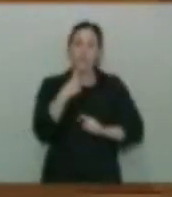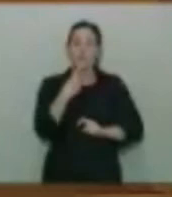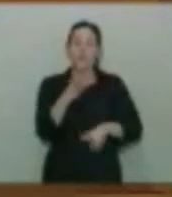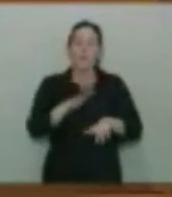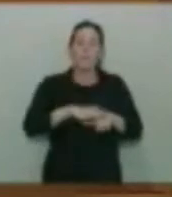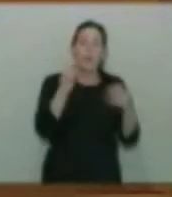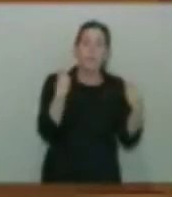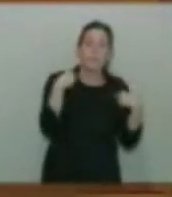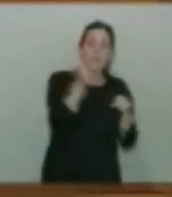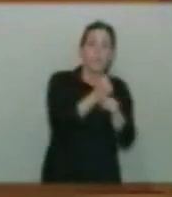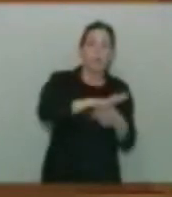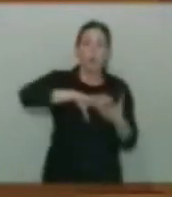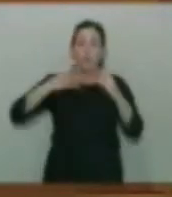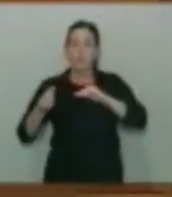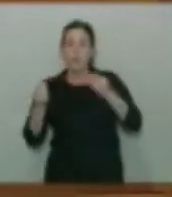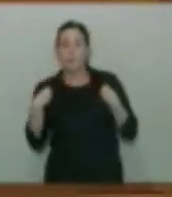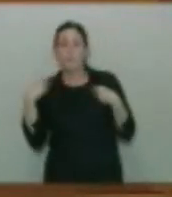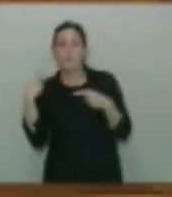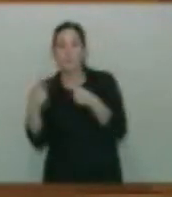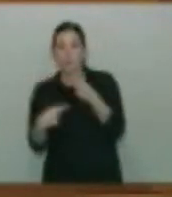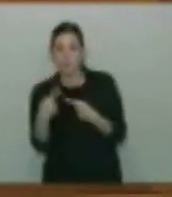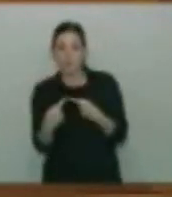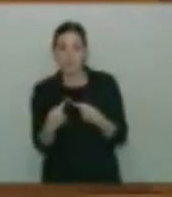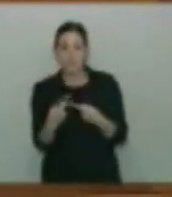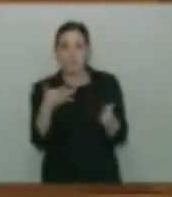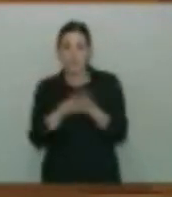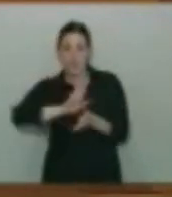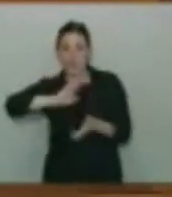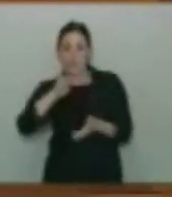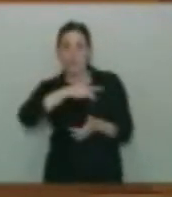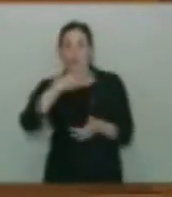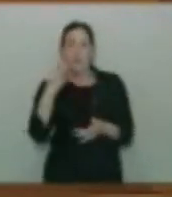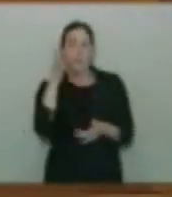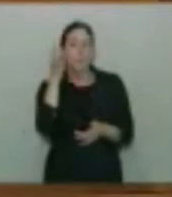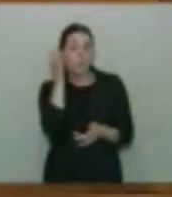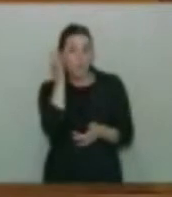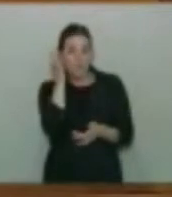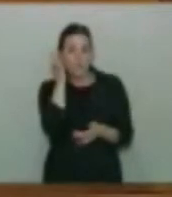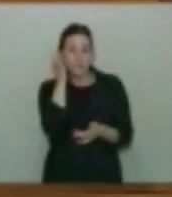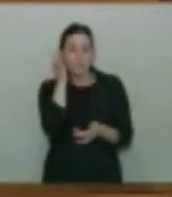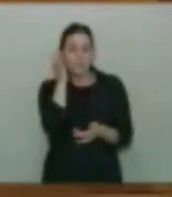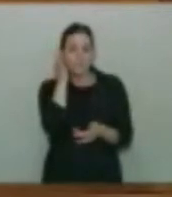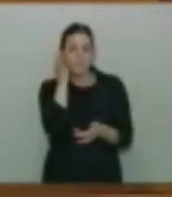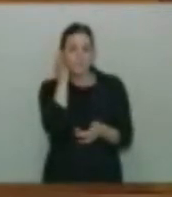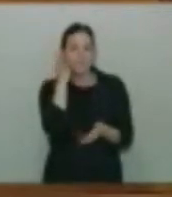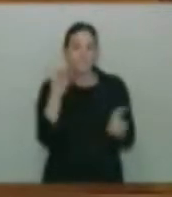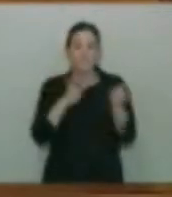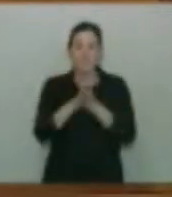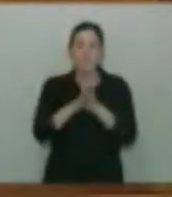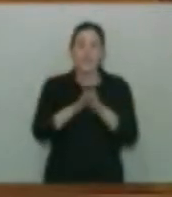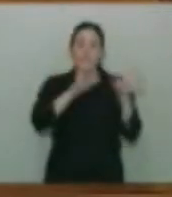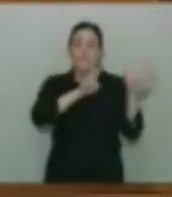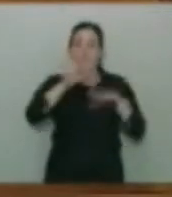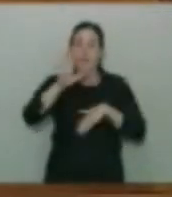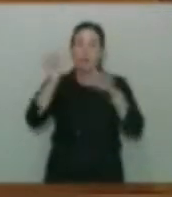por ejemplo, negativamente, sin duda, a las mujeres que ocupan el 75% de los contratos, de